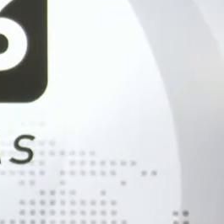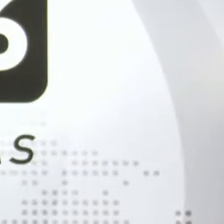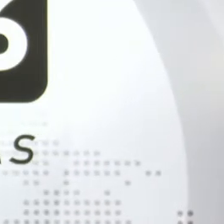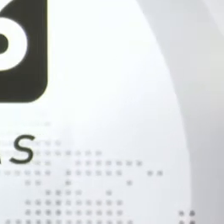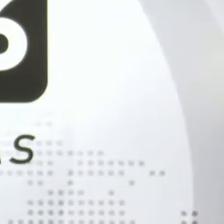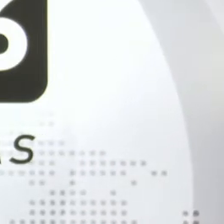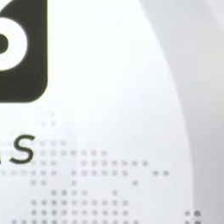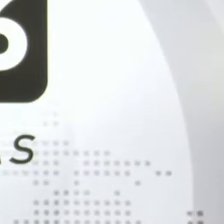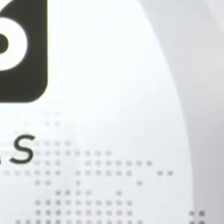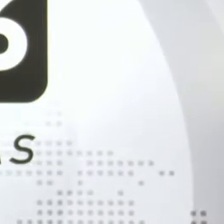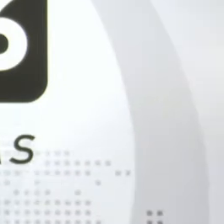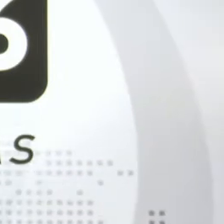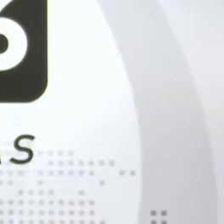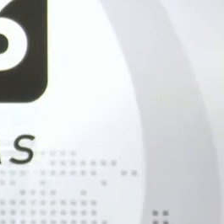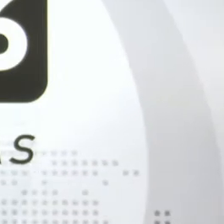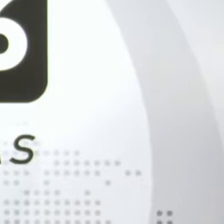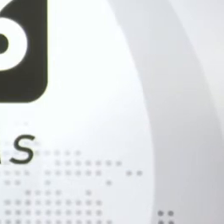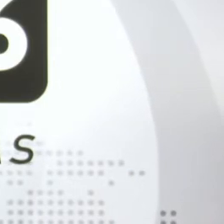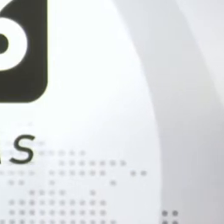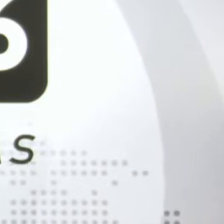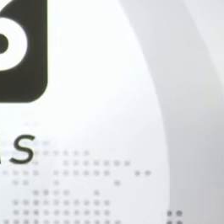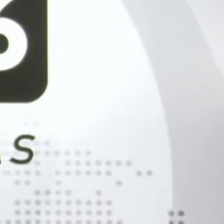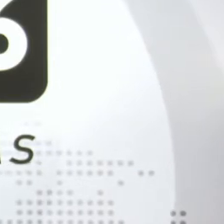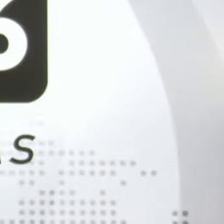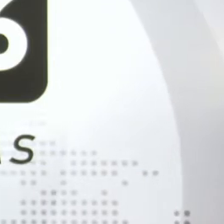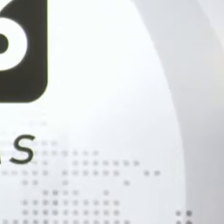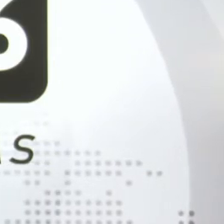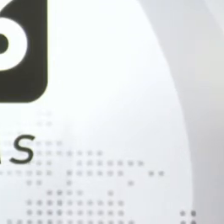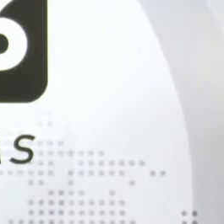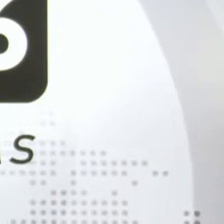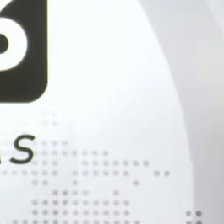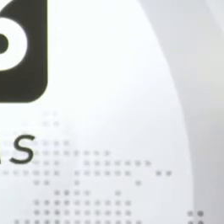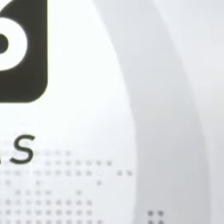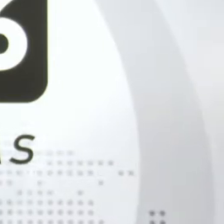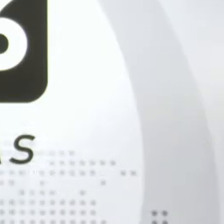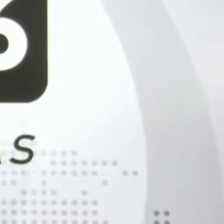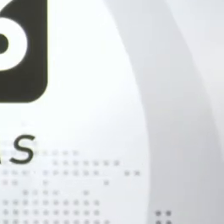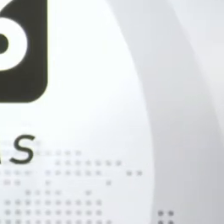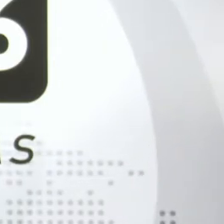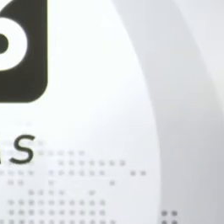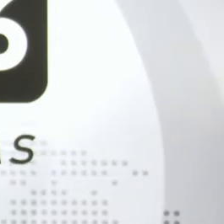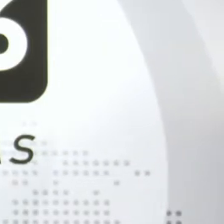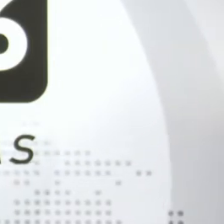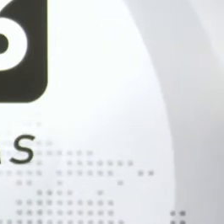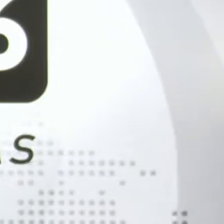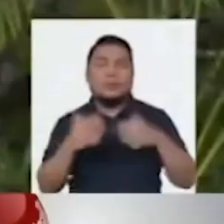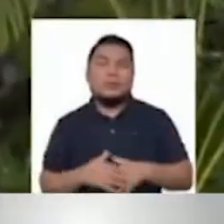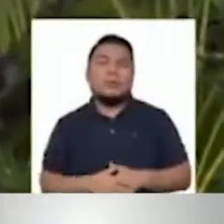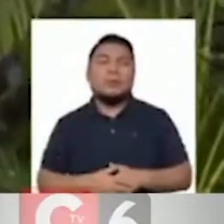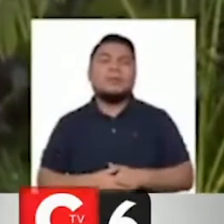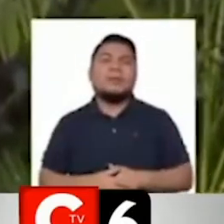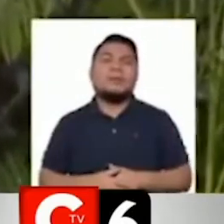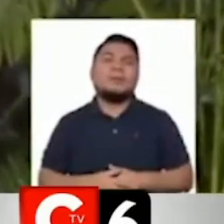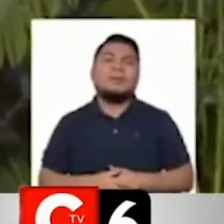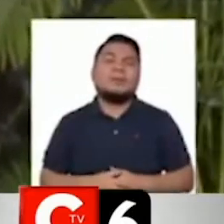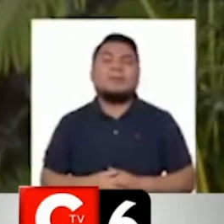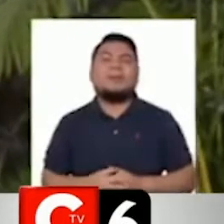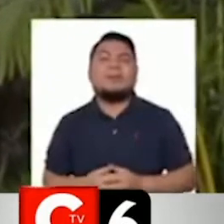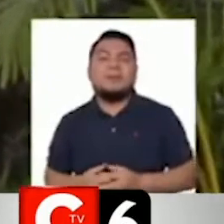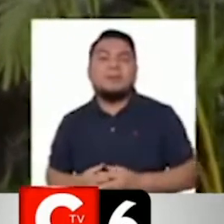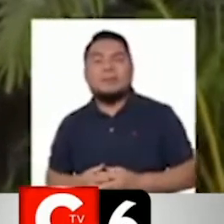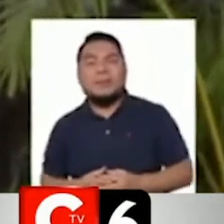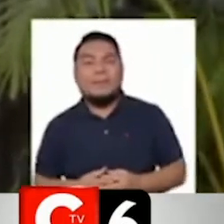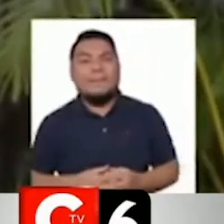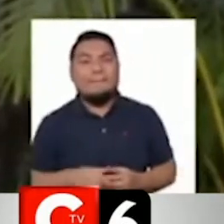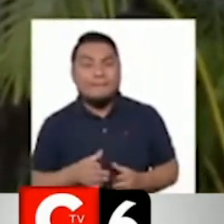criticó duramente a las empresas y clínicas que buscan lucrar con la salud de la población. Inicialmente el señor